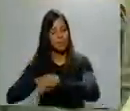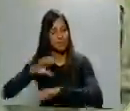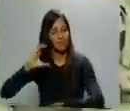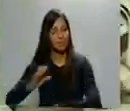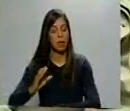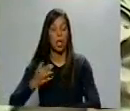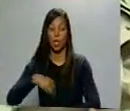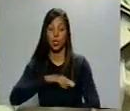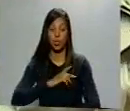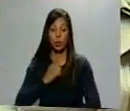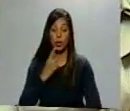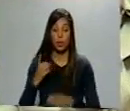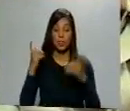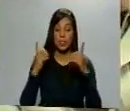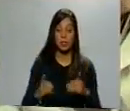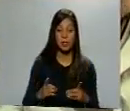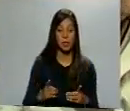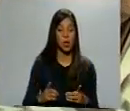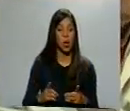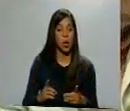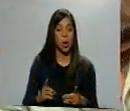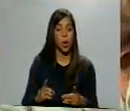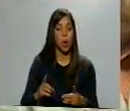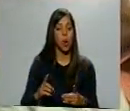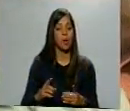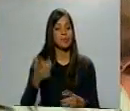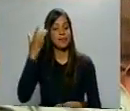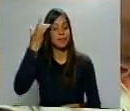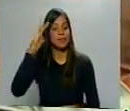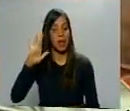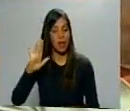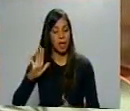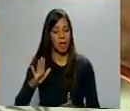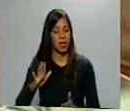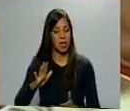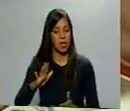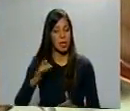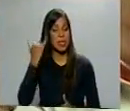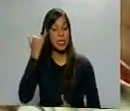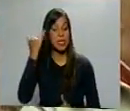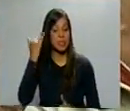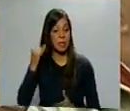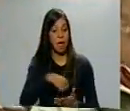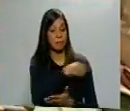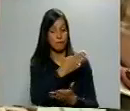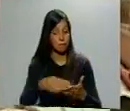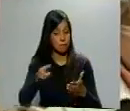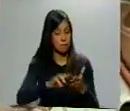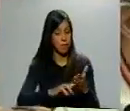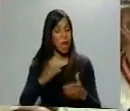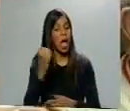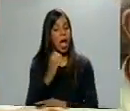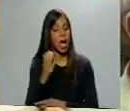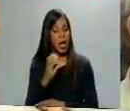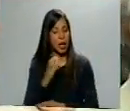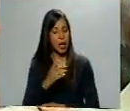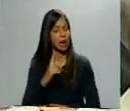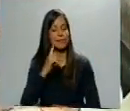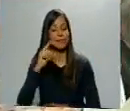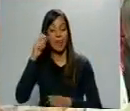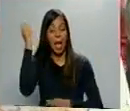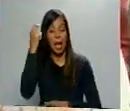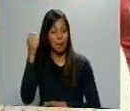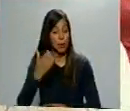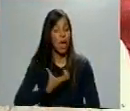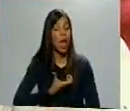presidenta y junta directiva, nosotros creemos que esta medida y decisión bajo este decreto